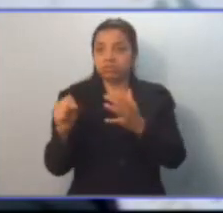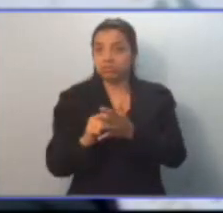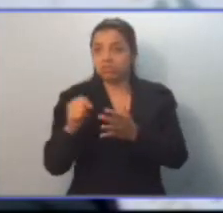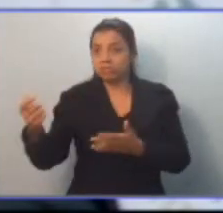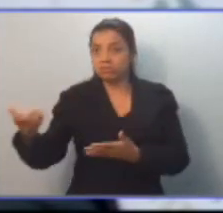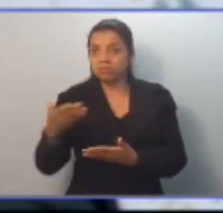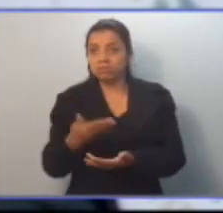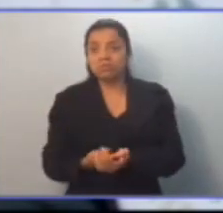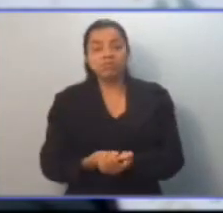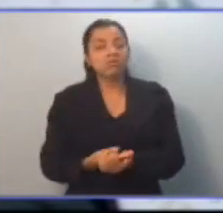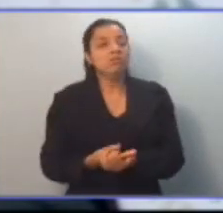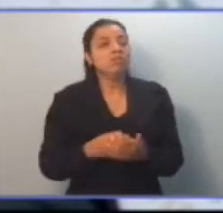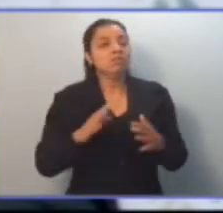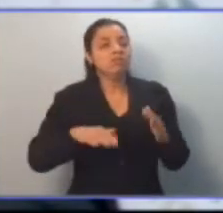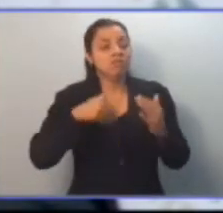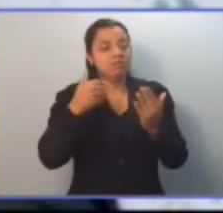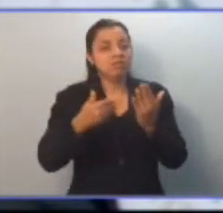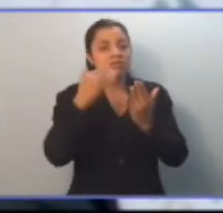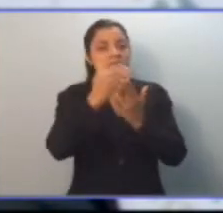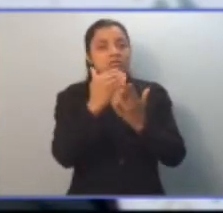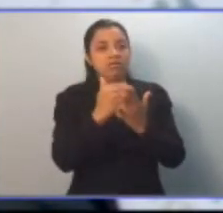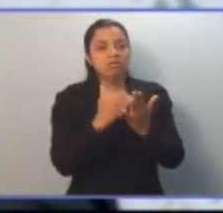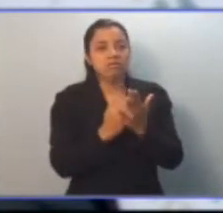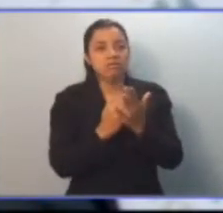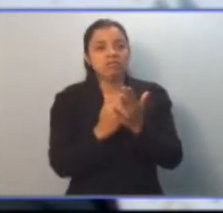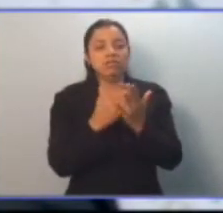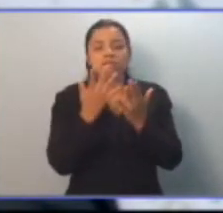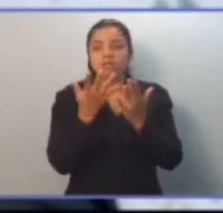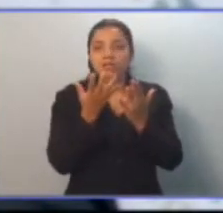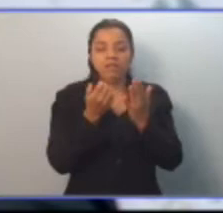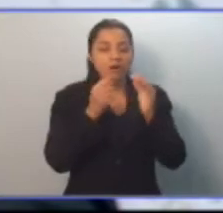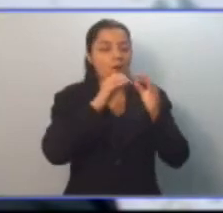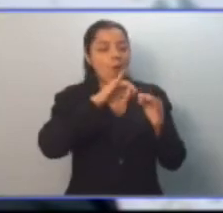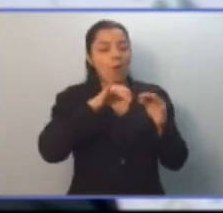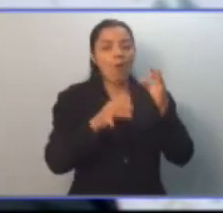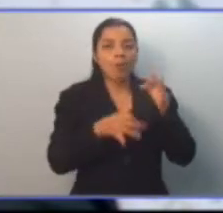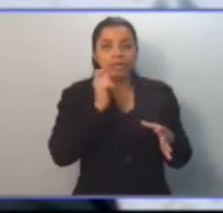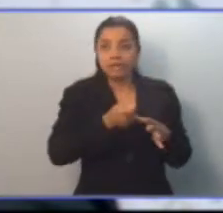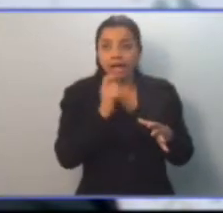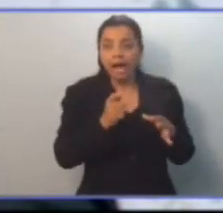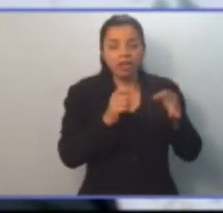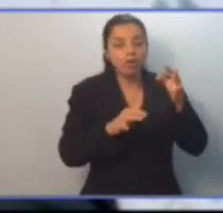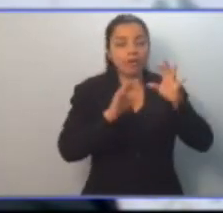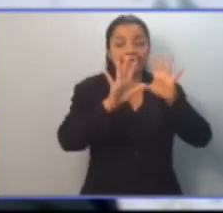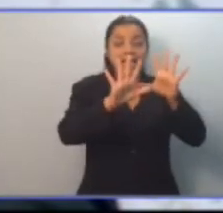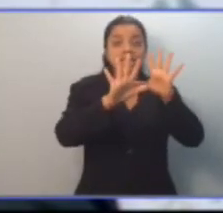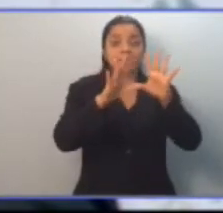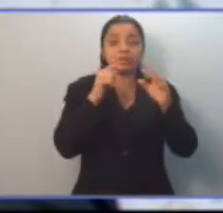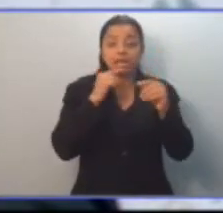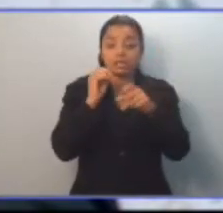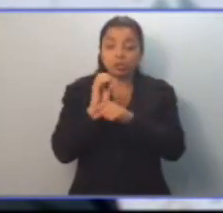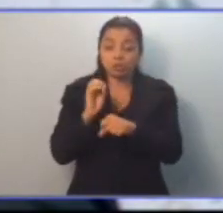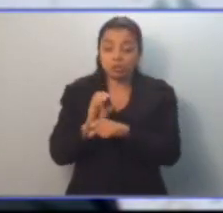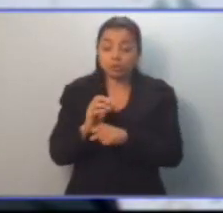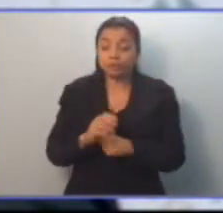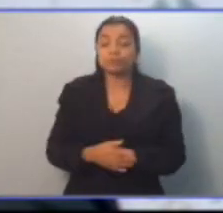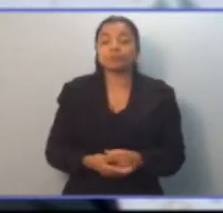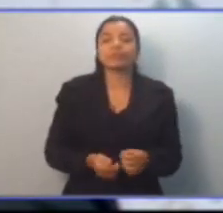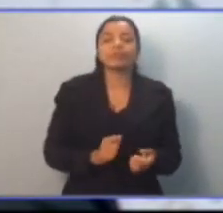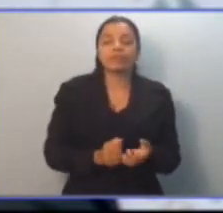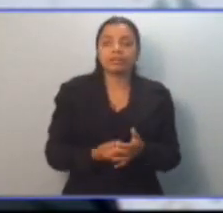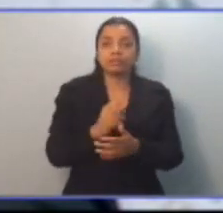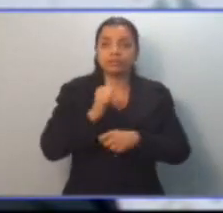Legislativa en donde se proponía la supresión del juzgado 10º de instrucción y se crea, por lo tanto, el juzgado